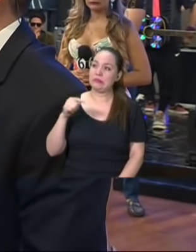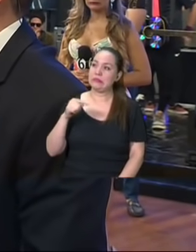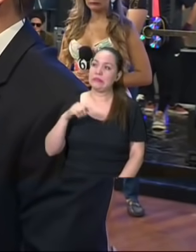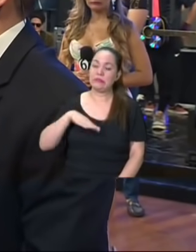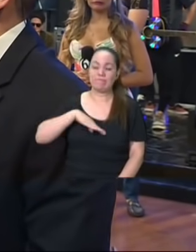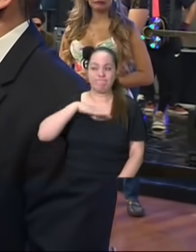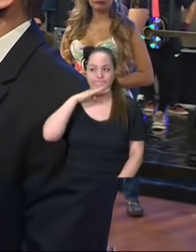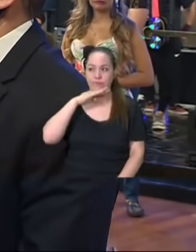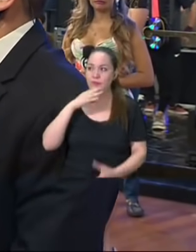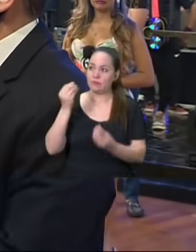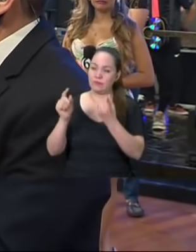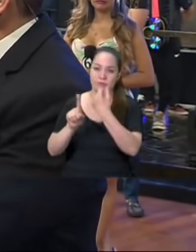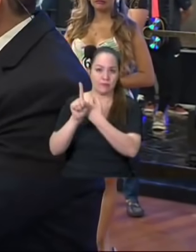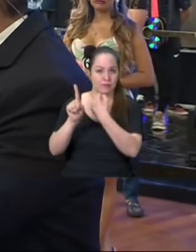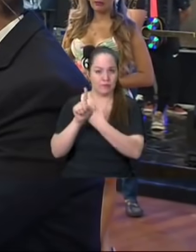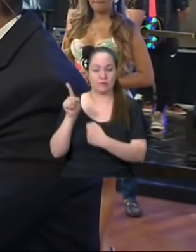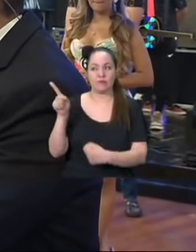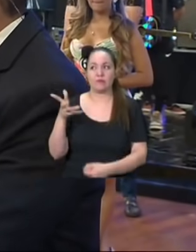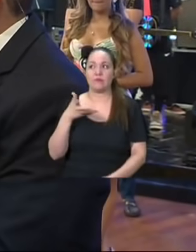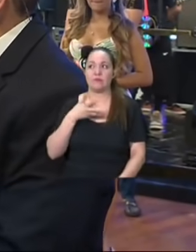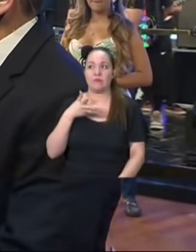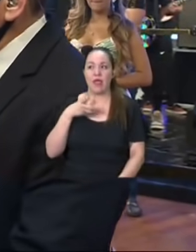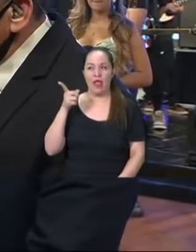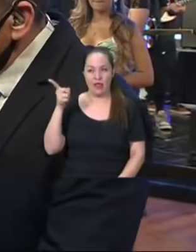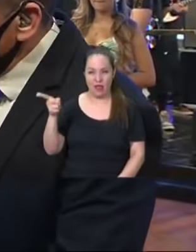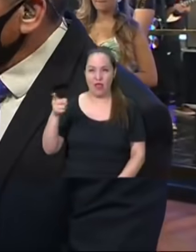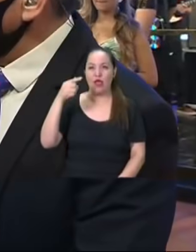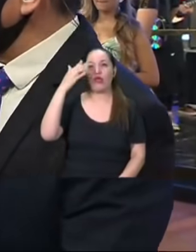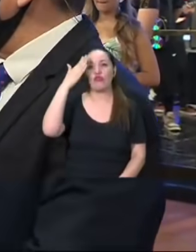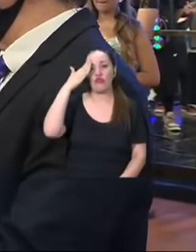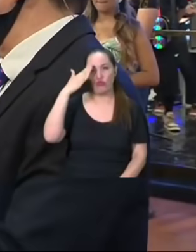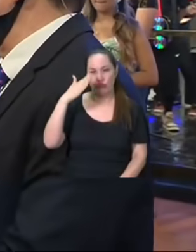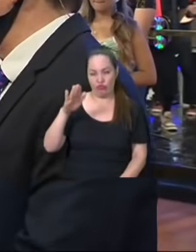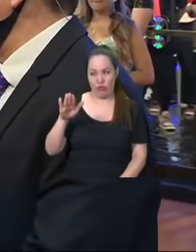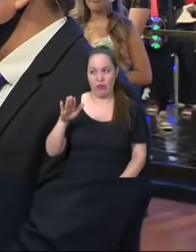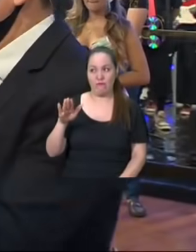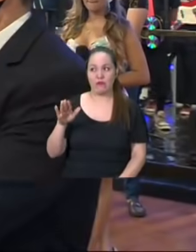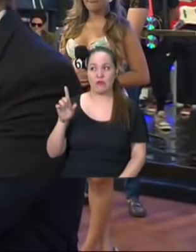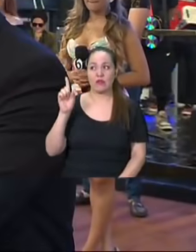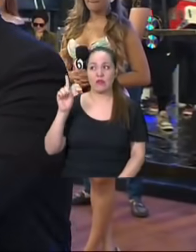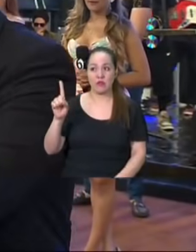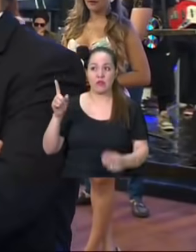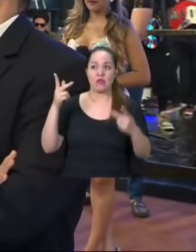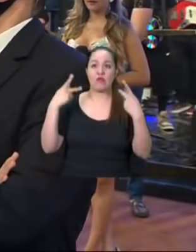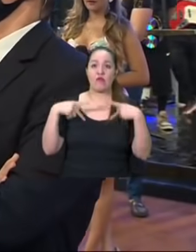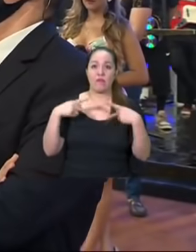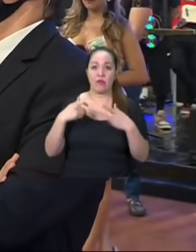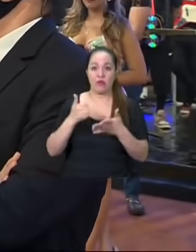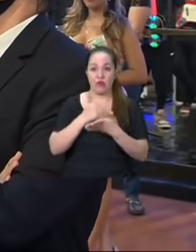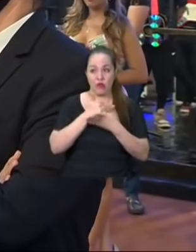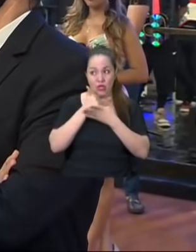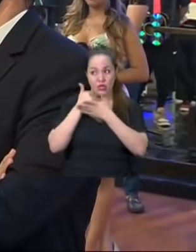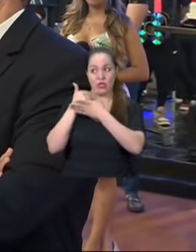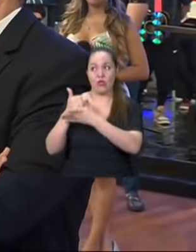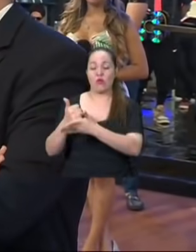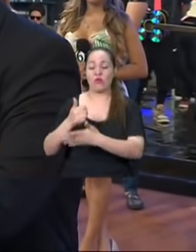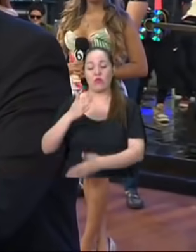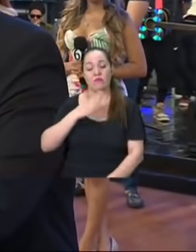No. Porque tú sabes que si hay alguien que te puede ayudar. Sí,